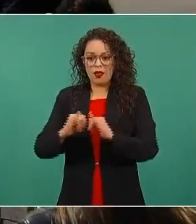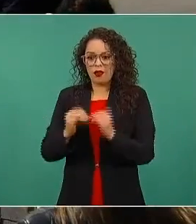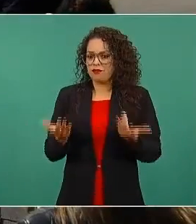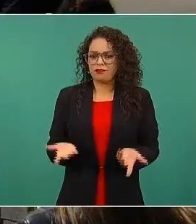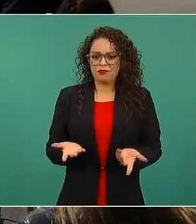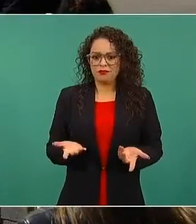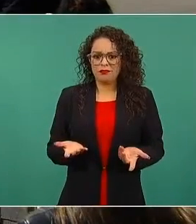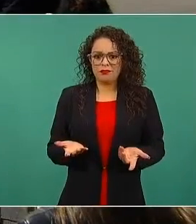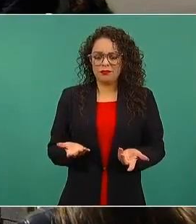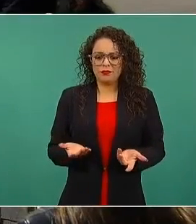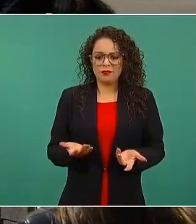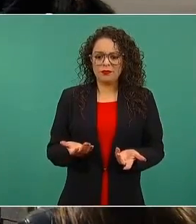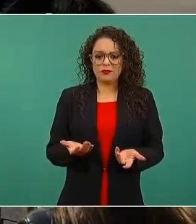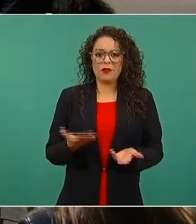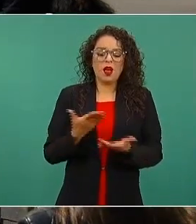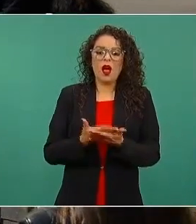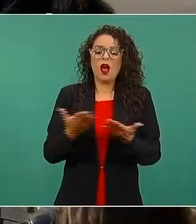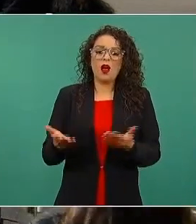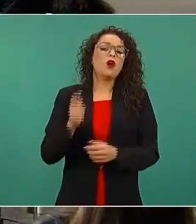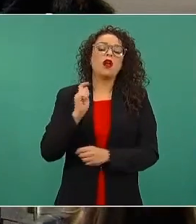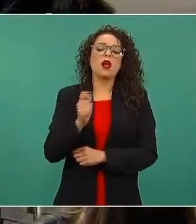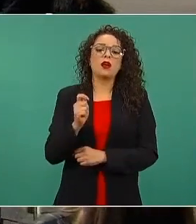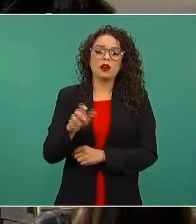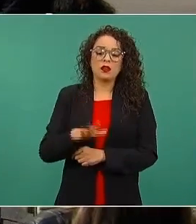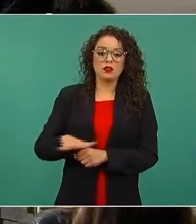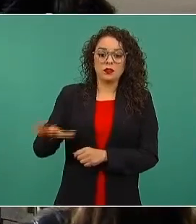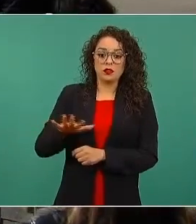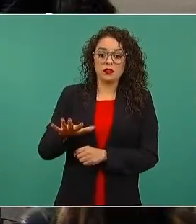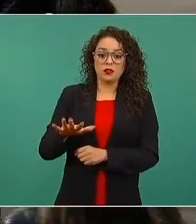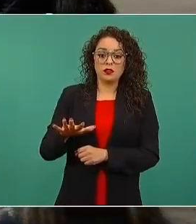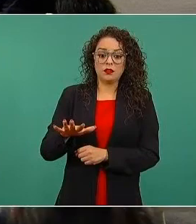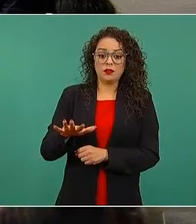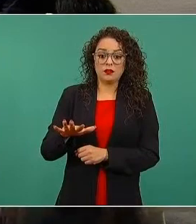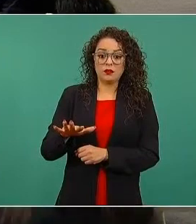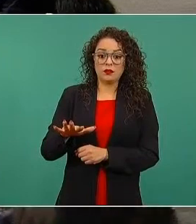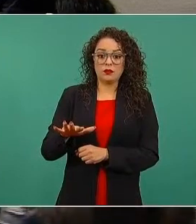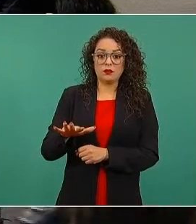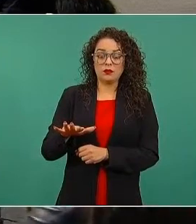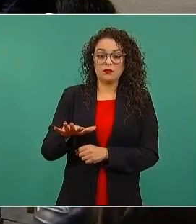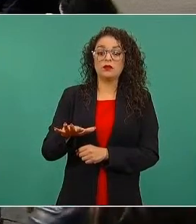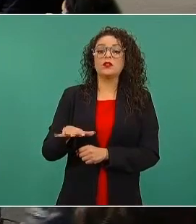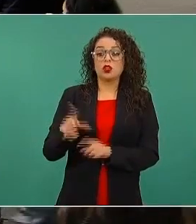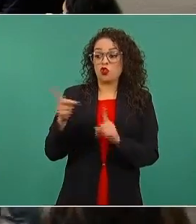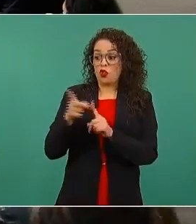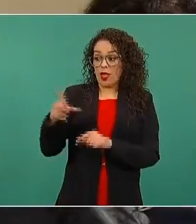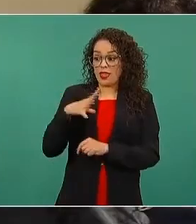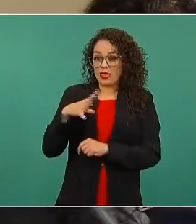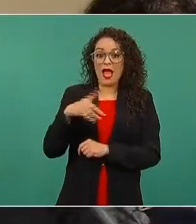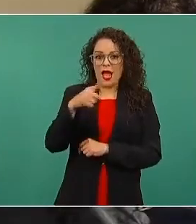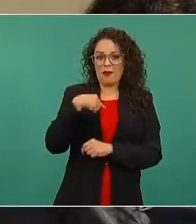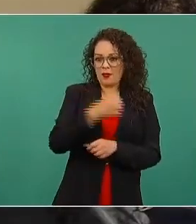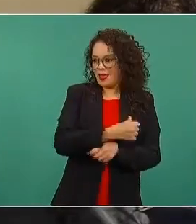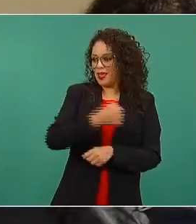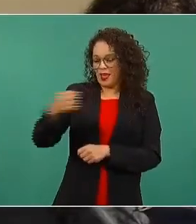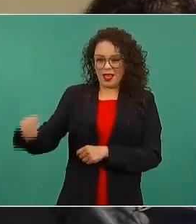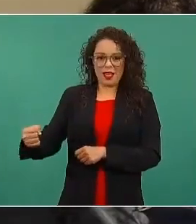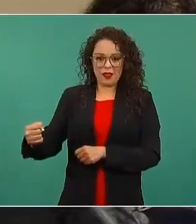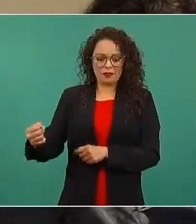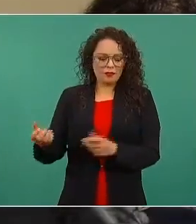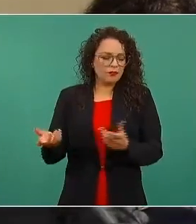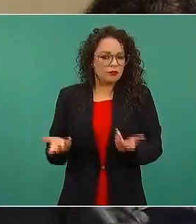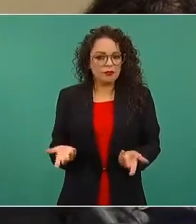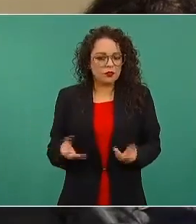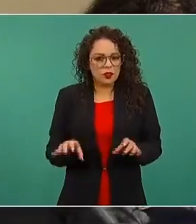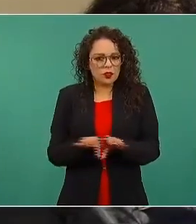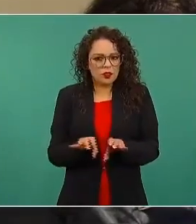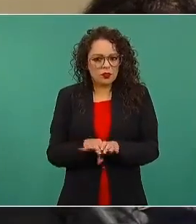padrecistas ahorita están en eso de que no me des, ponme donde hay. Y vemos la dirección de alcoholes, por ejemplo, como